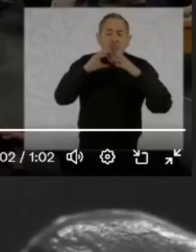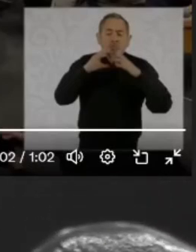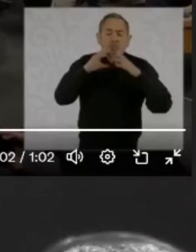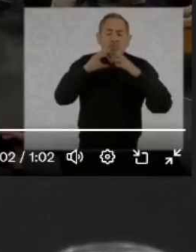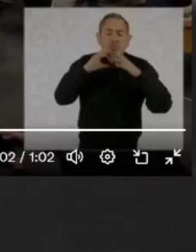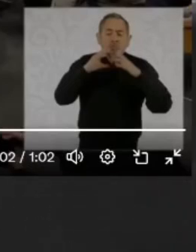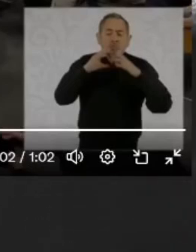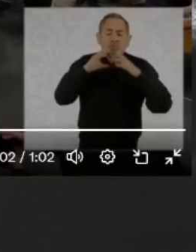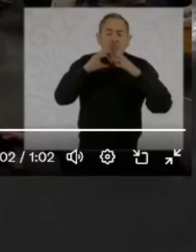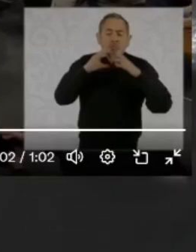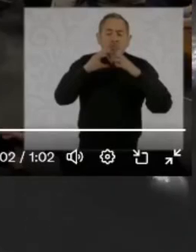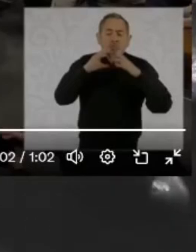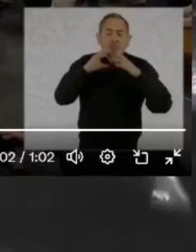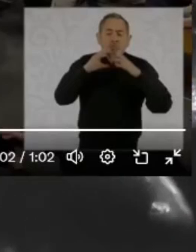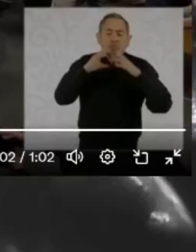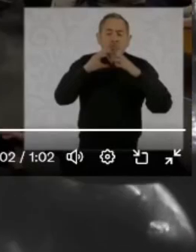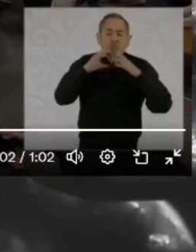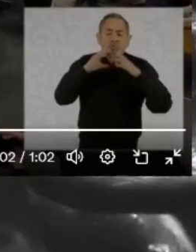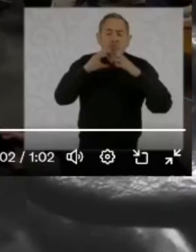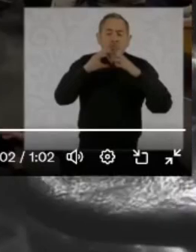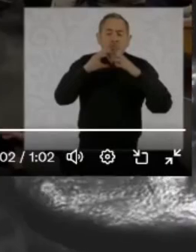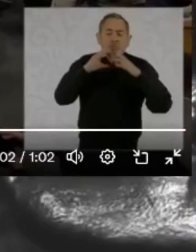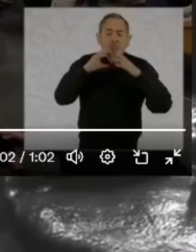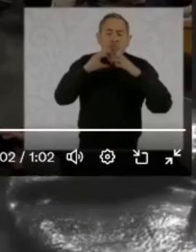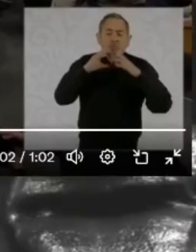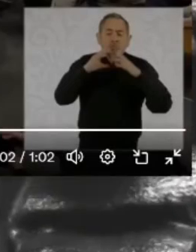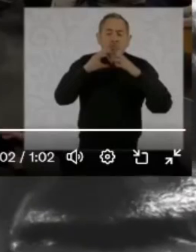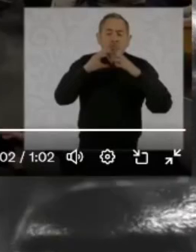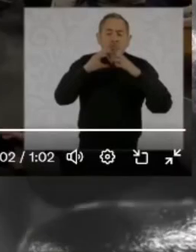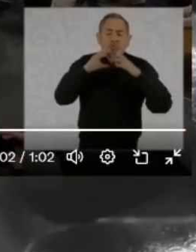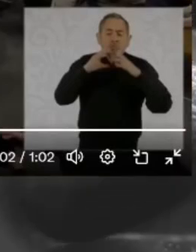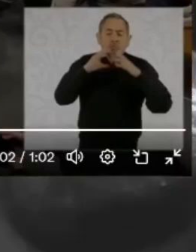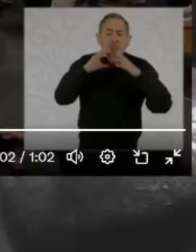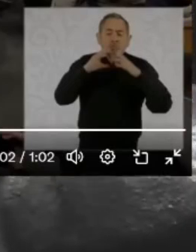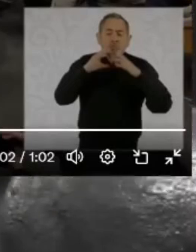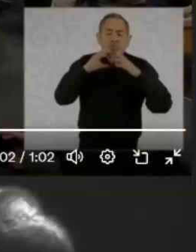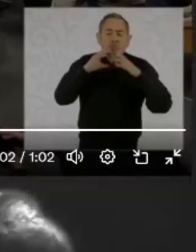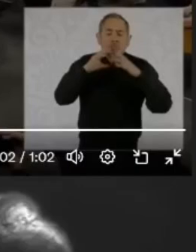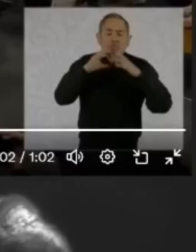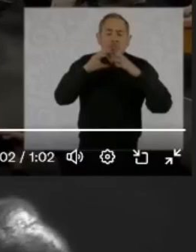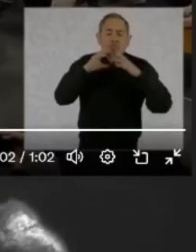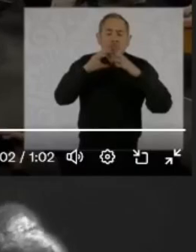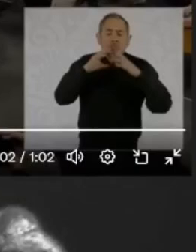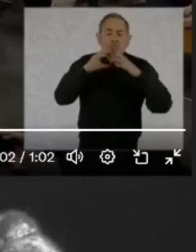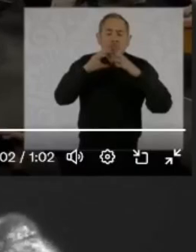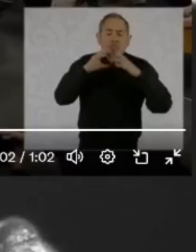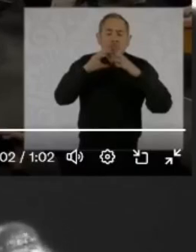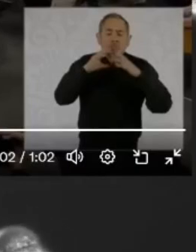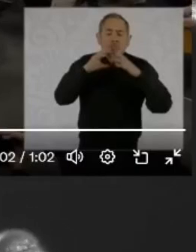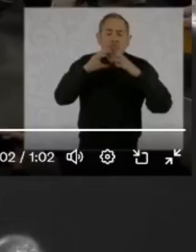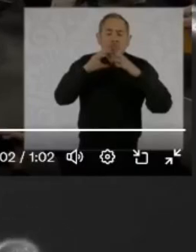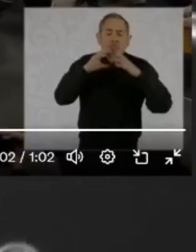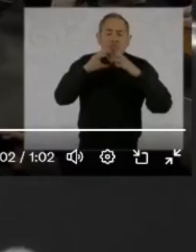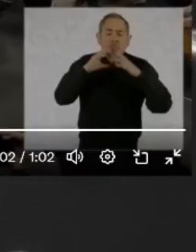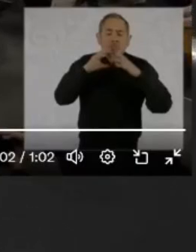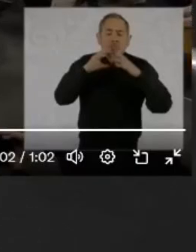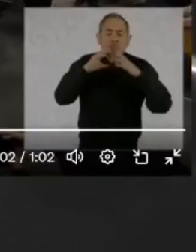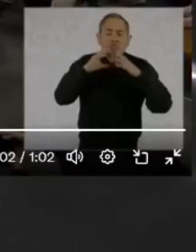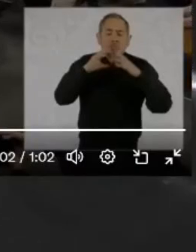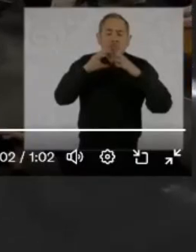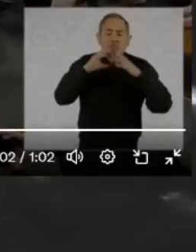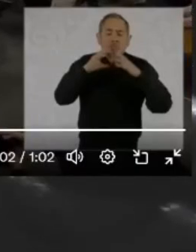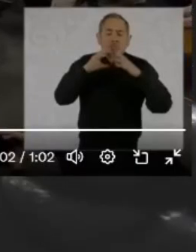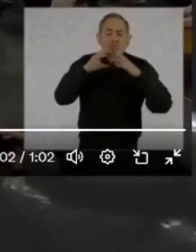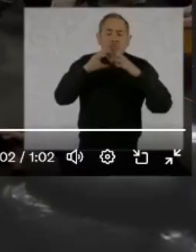muy honorable en ese aspecto, por lo menos ese par de personas. Y que su familia fue bien enfática en decirles, ustedes no pueden hacer eso,